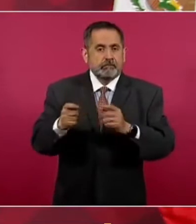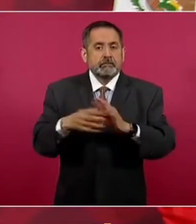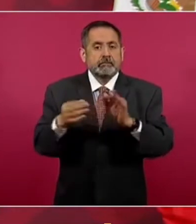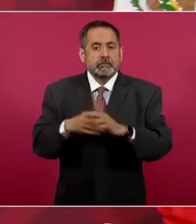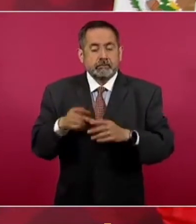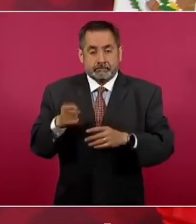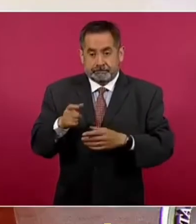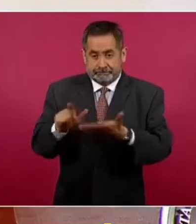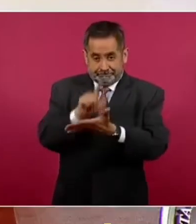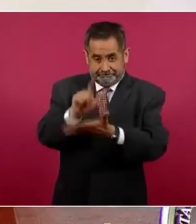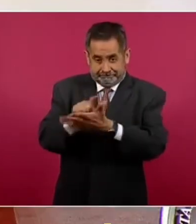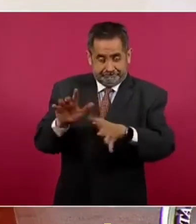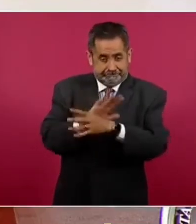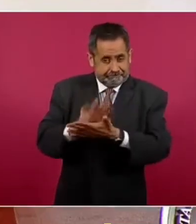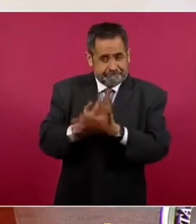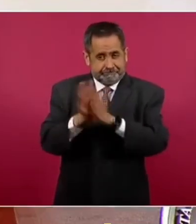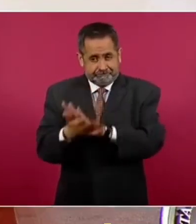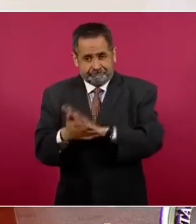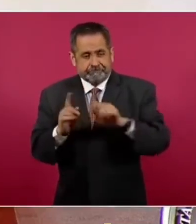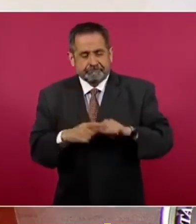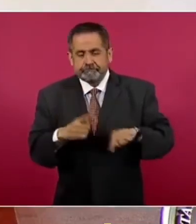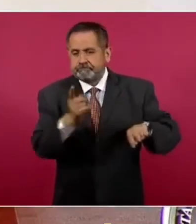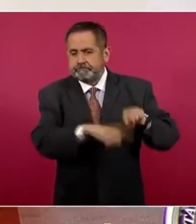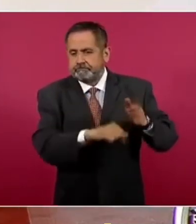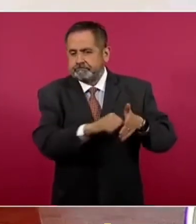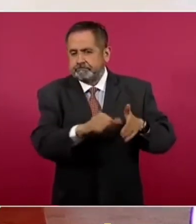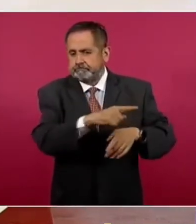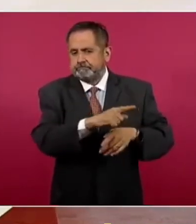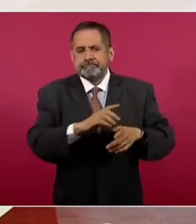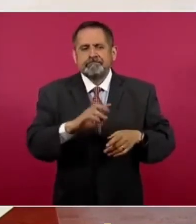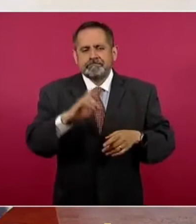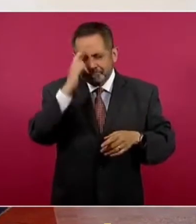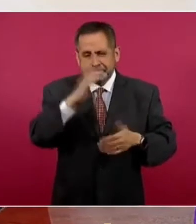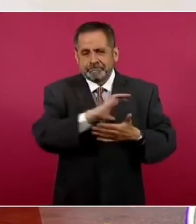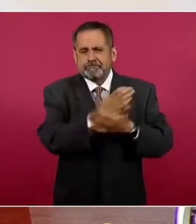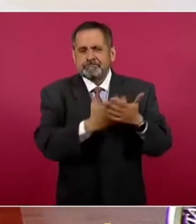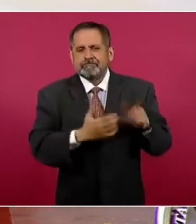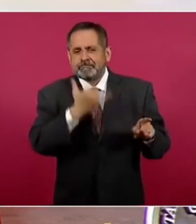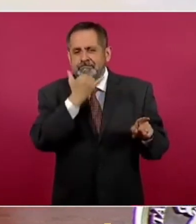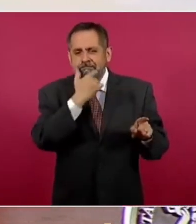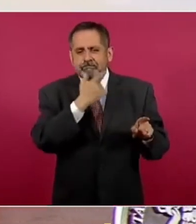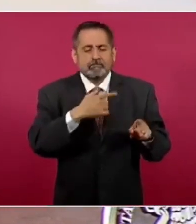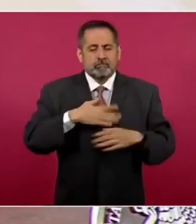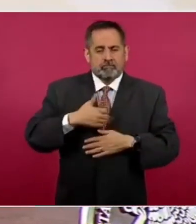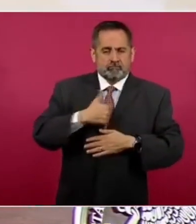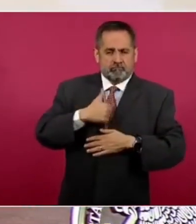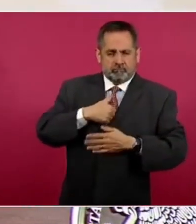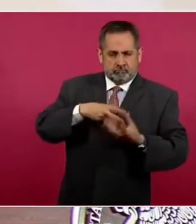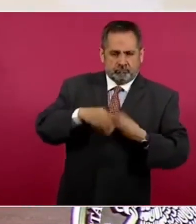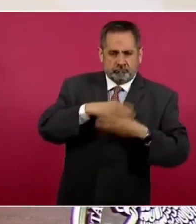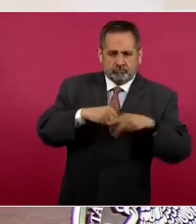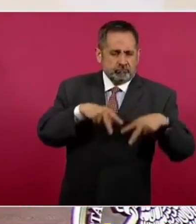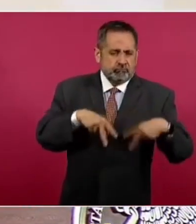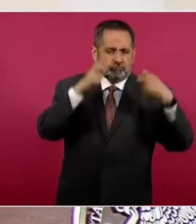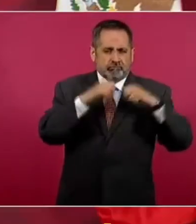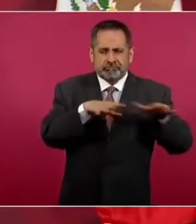con esa reforma eléctrica se cancelan los llamados contratos de autoabasto, toda